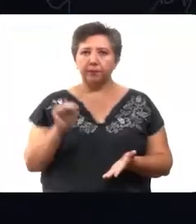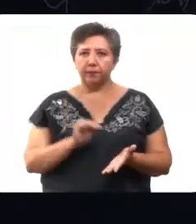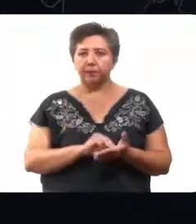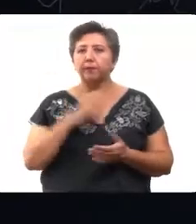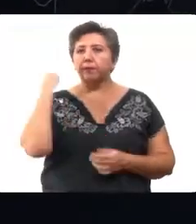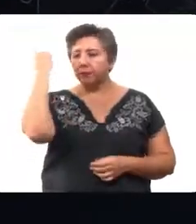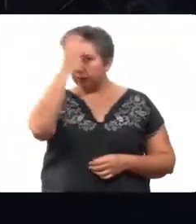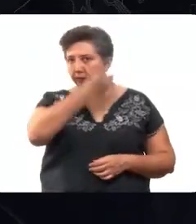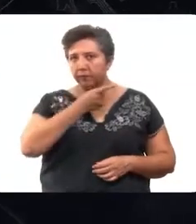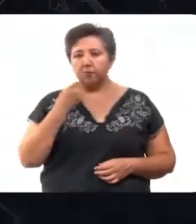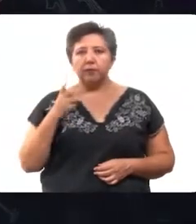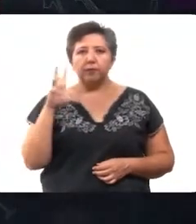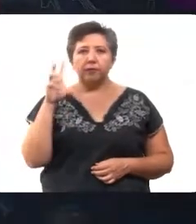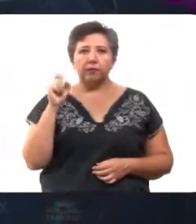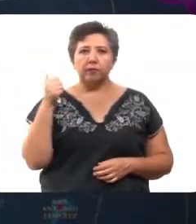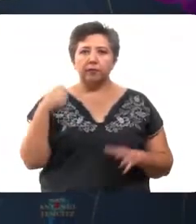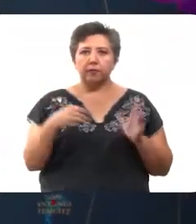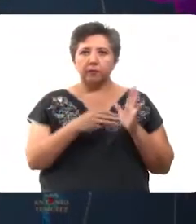Mérida se han diagnosticado